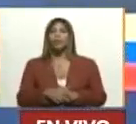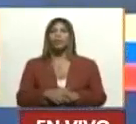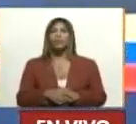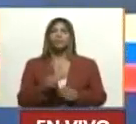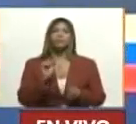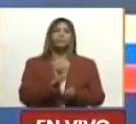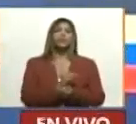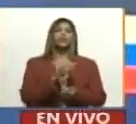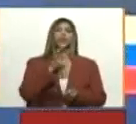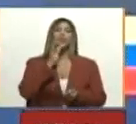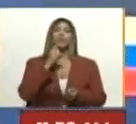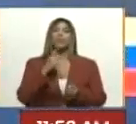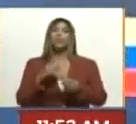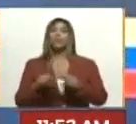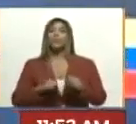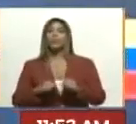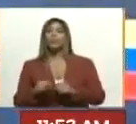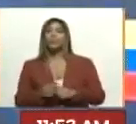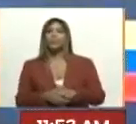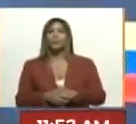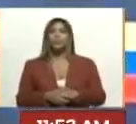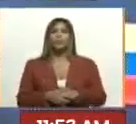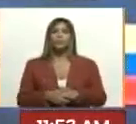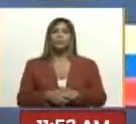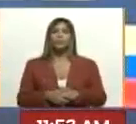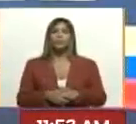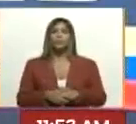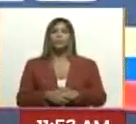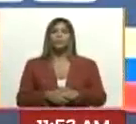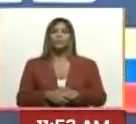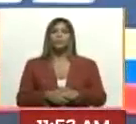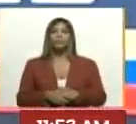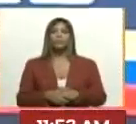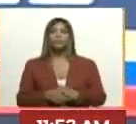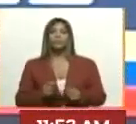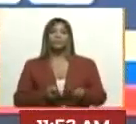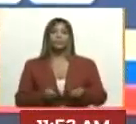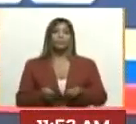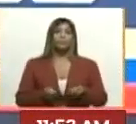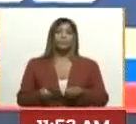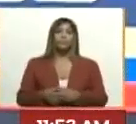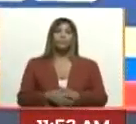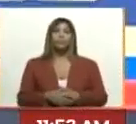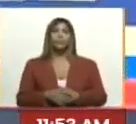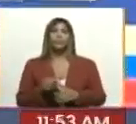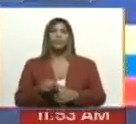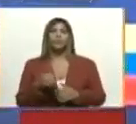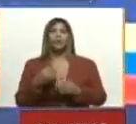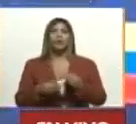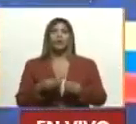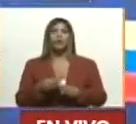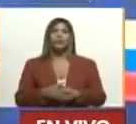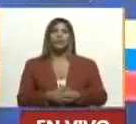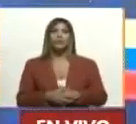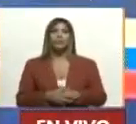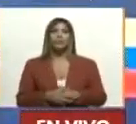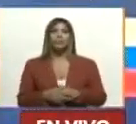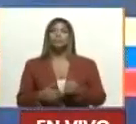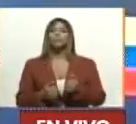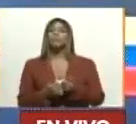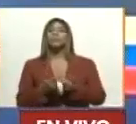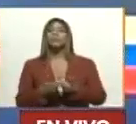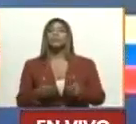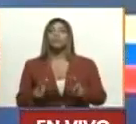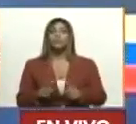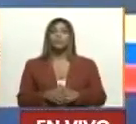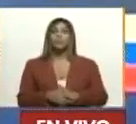encarcelamiento todavía no había un movimiento tan coordinado, tan cohesionado como el que hay en favor de la libertad de